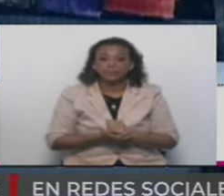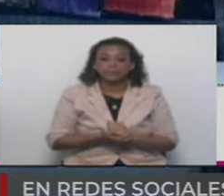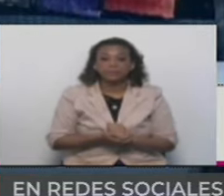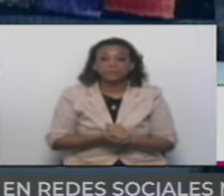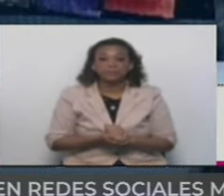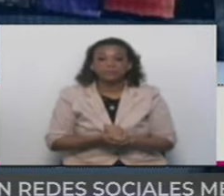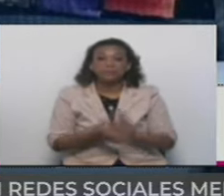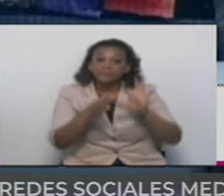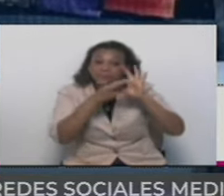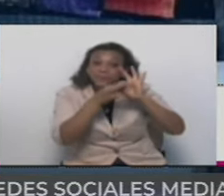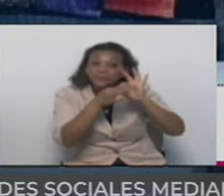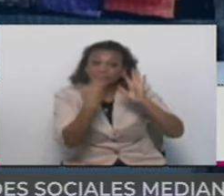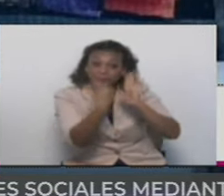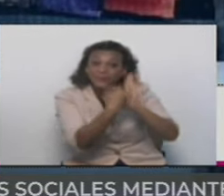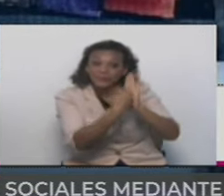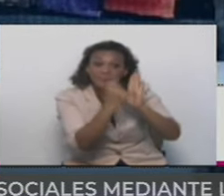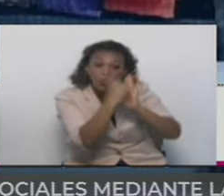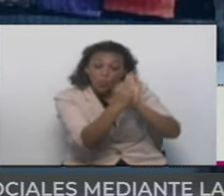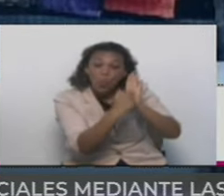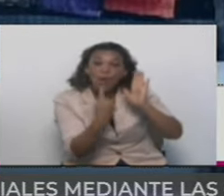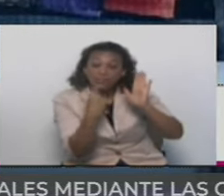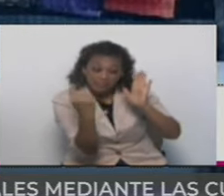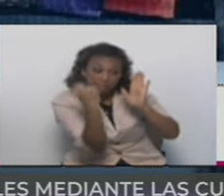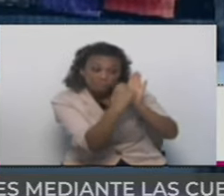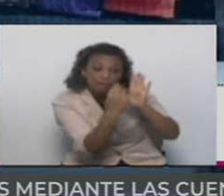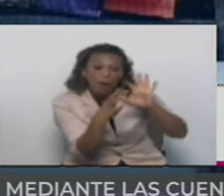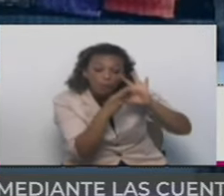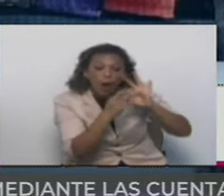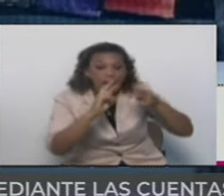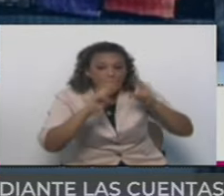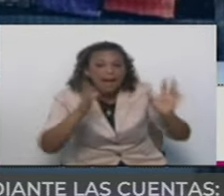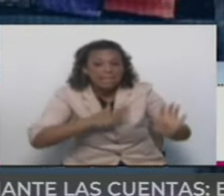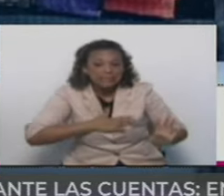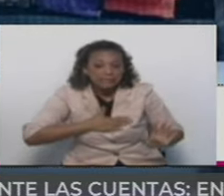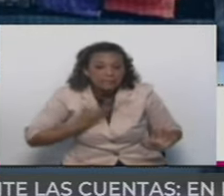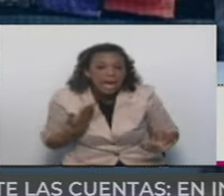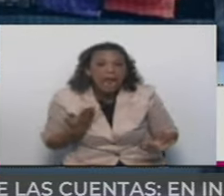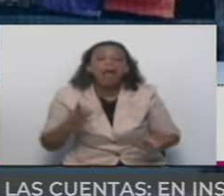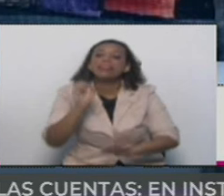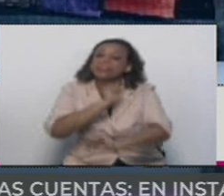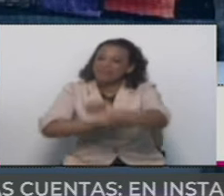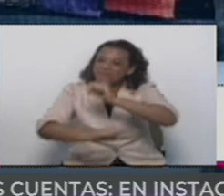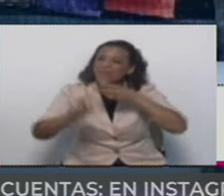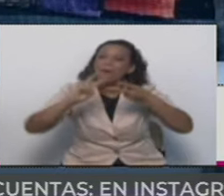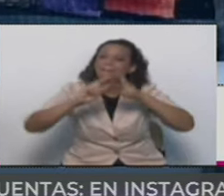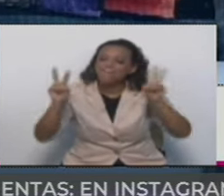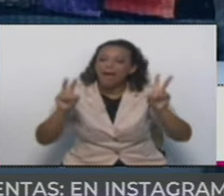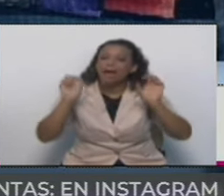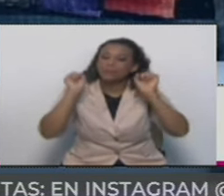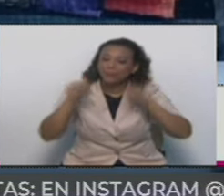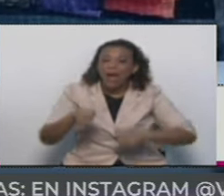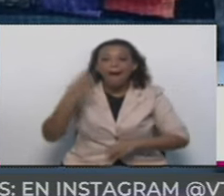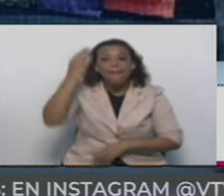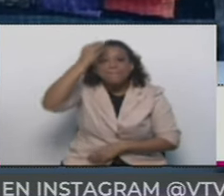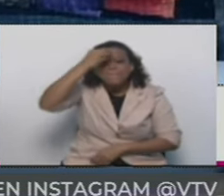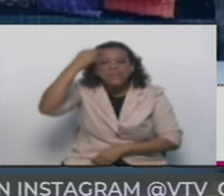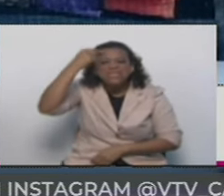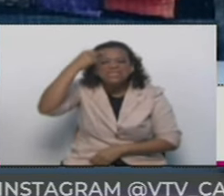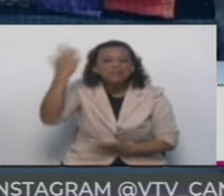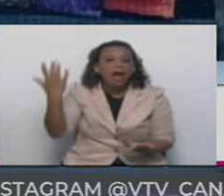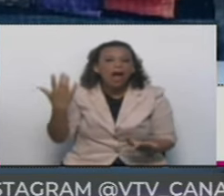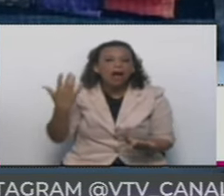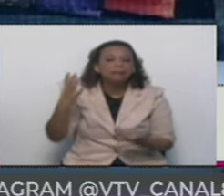Y apegados a la justicia, a la verdad y a la paz, defendiendo la paz, tenemos que pensar